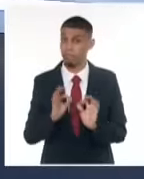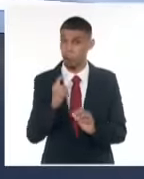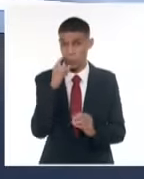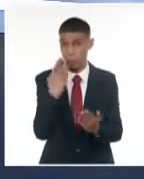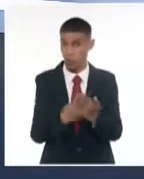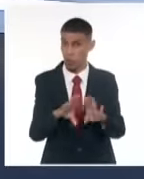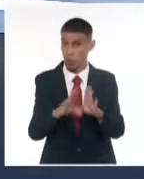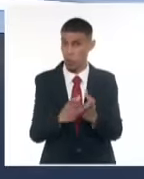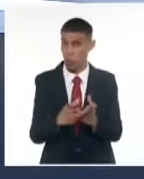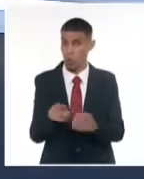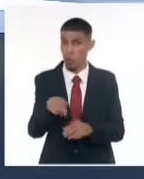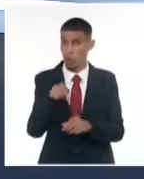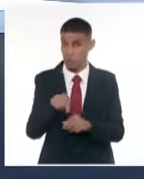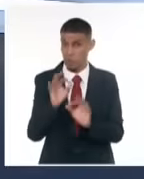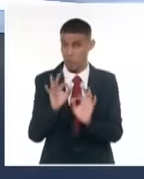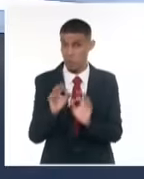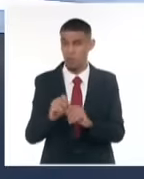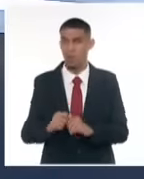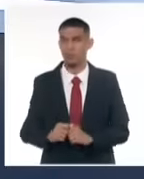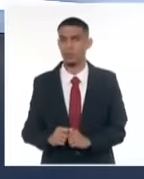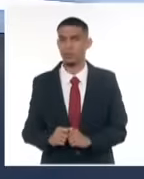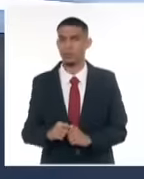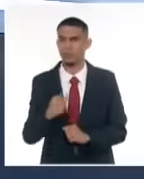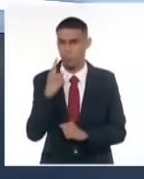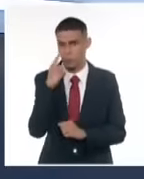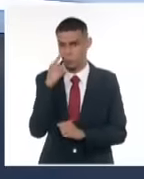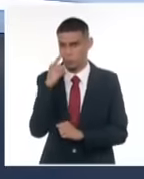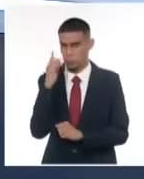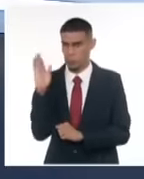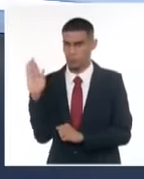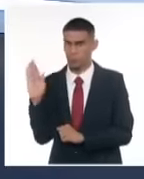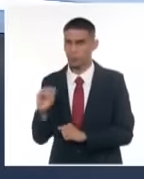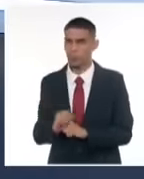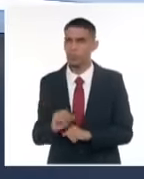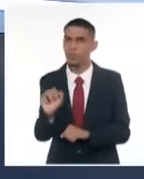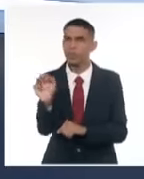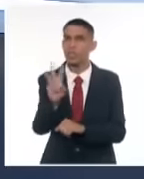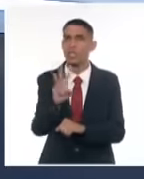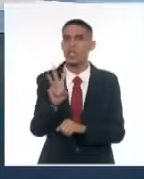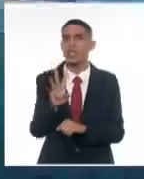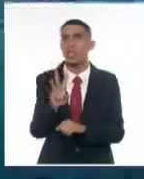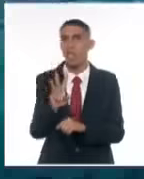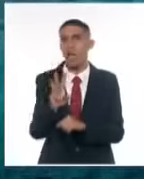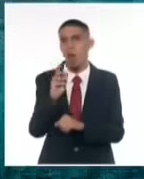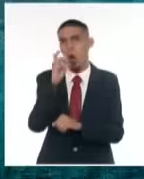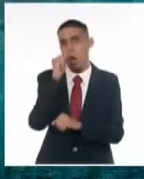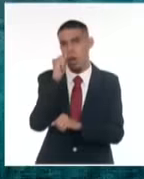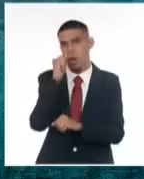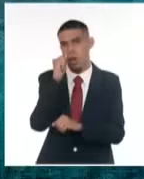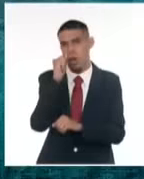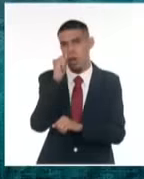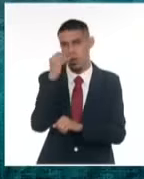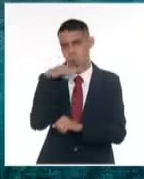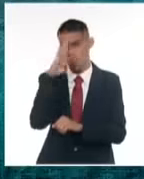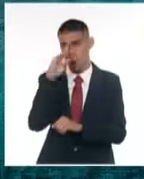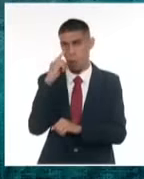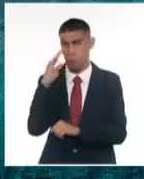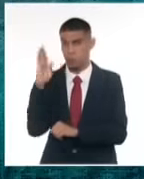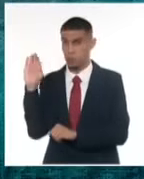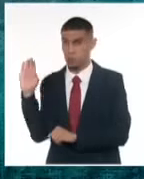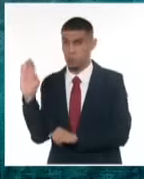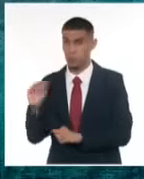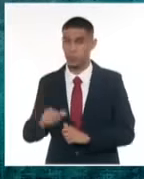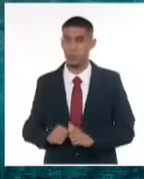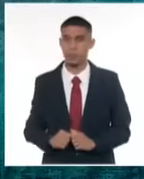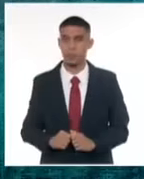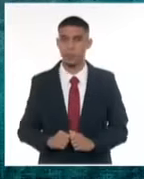dudas. Aquí están. Vamos a ver. Las tres caras. Willy González, Manuel Milanés,